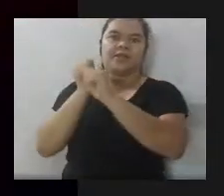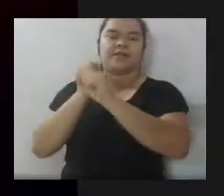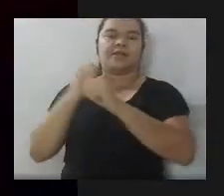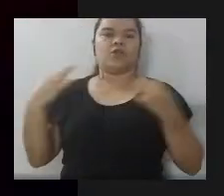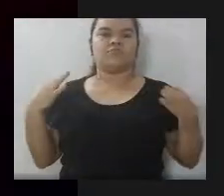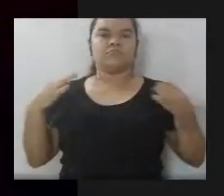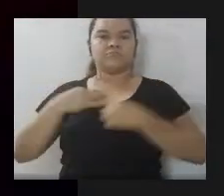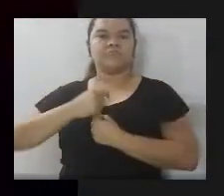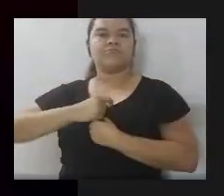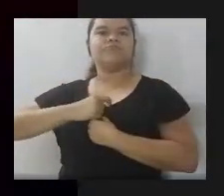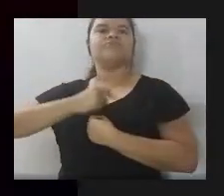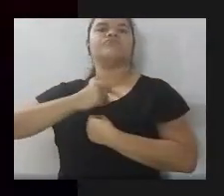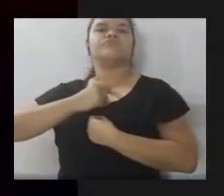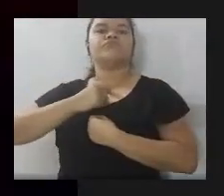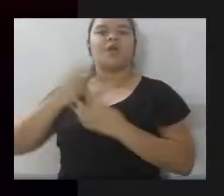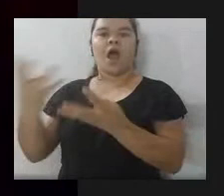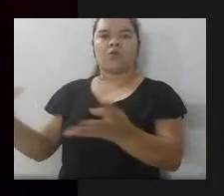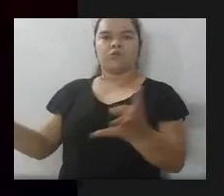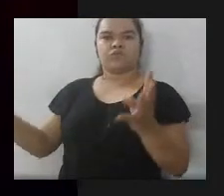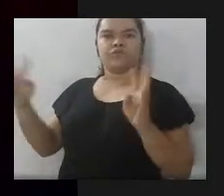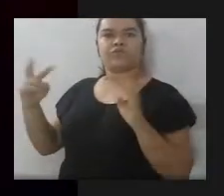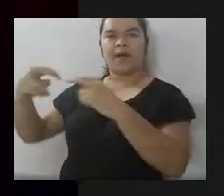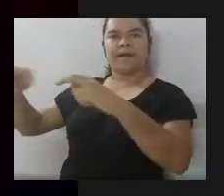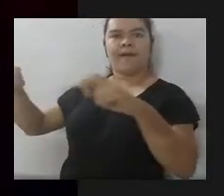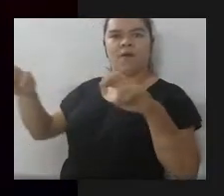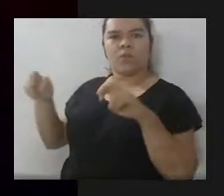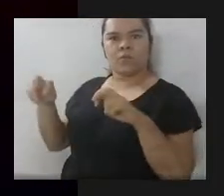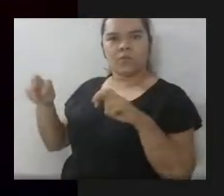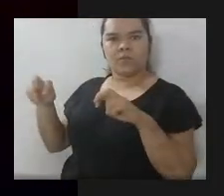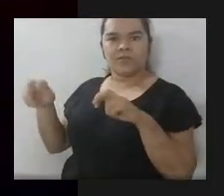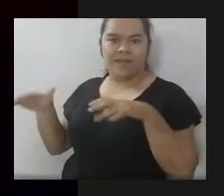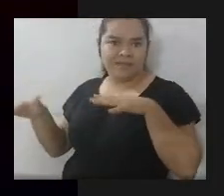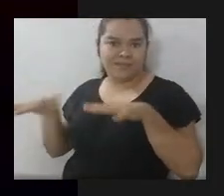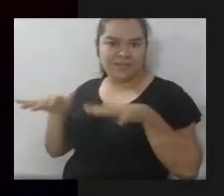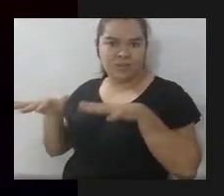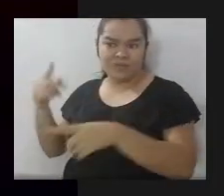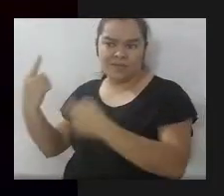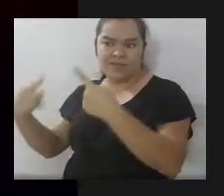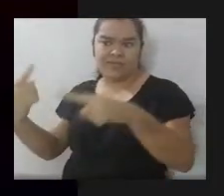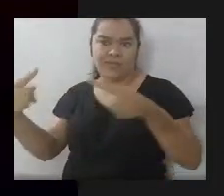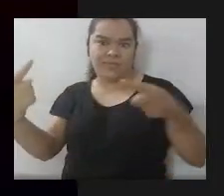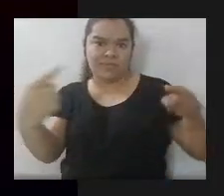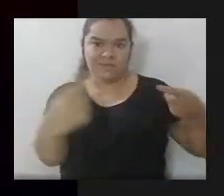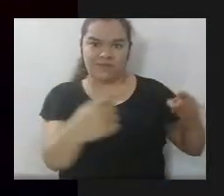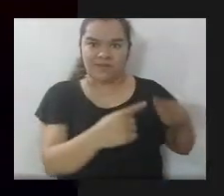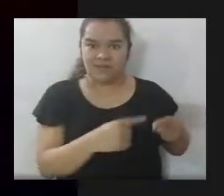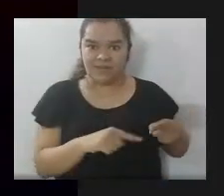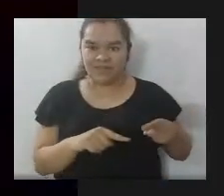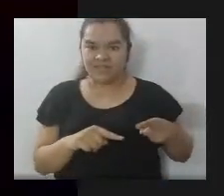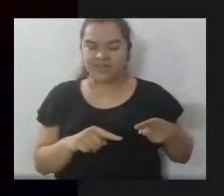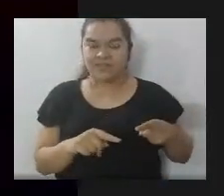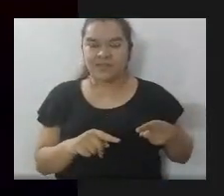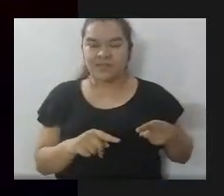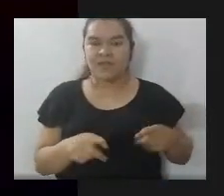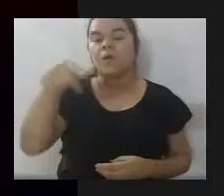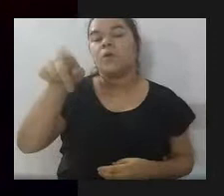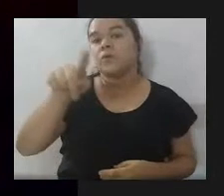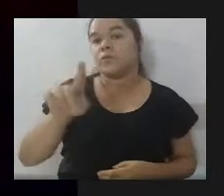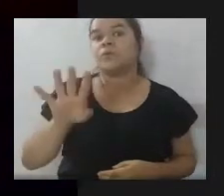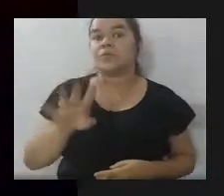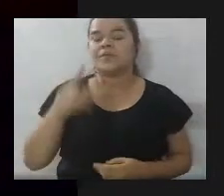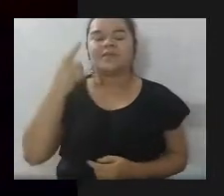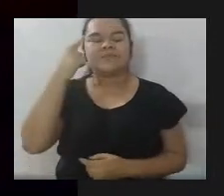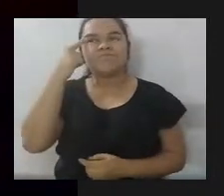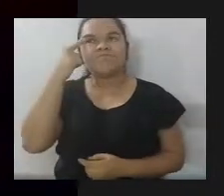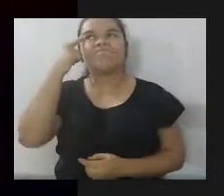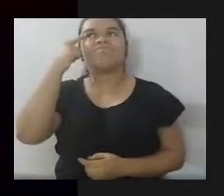abanico de actividades de un ingeniero, y sobre todo en la parte electrónica, ustedes mismos las pueden ir